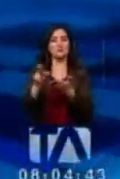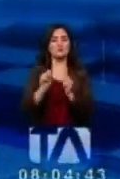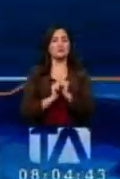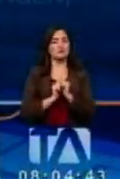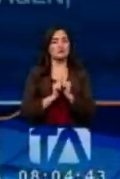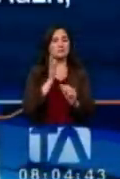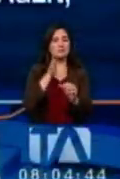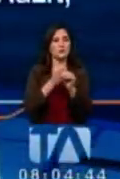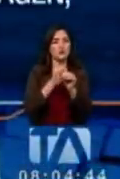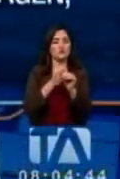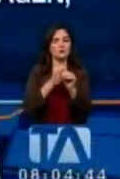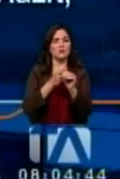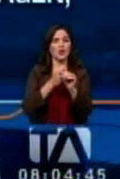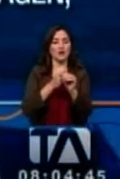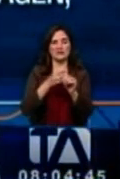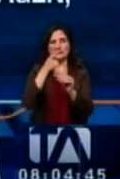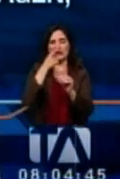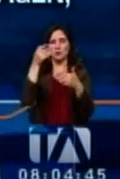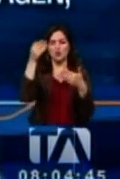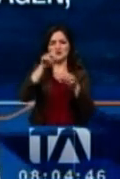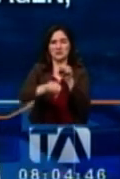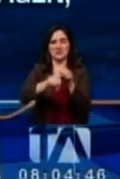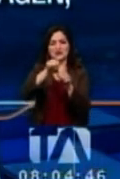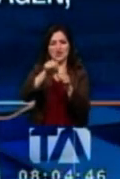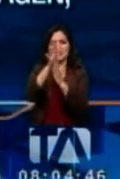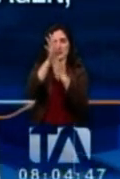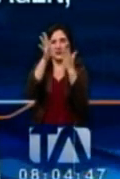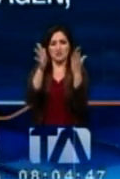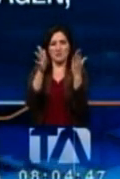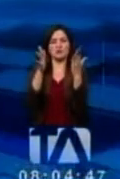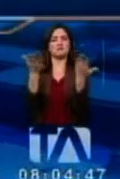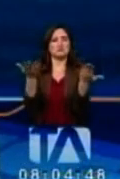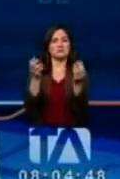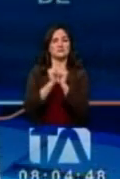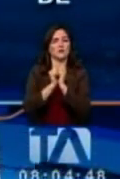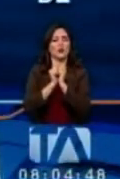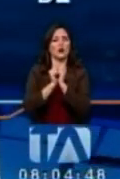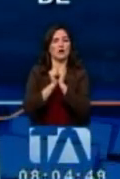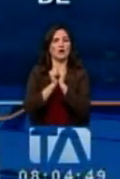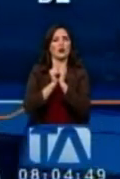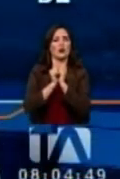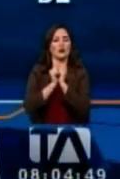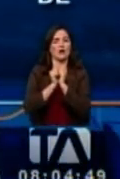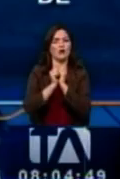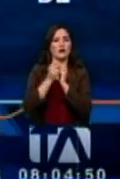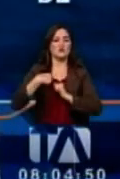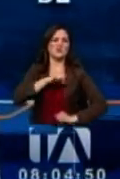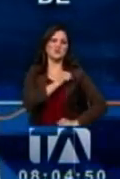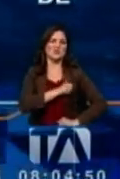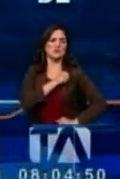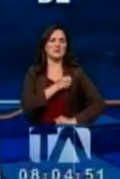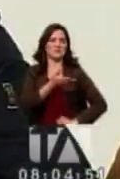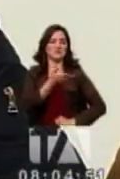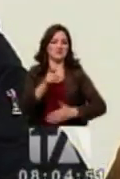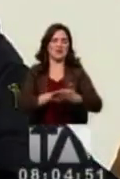dice, con la finalidad de evitar que los intereses políticos traten de dañar y afectar la imagen, reputación y buen nombre de la red de maestros, lamentablemente vamos a tener que tomar la decisión